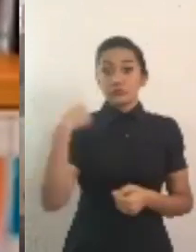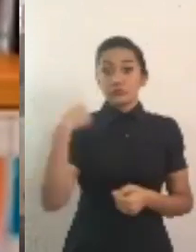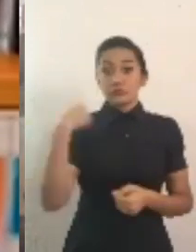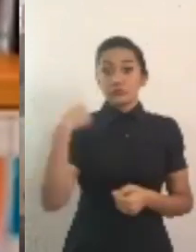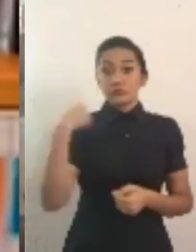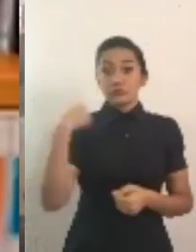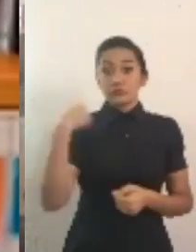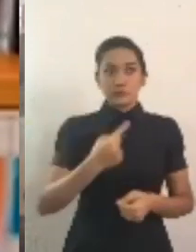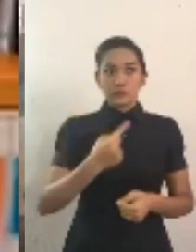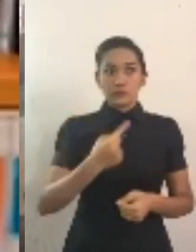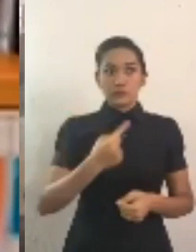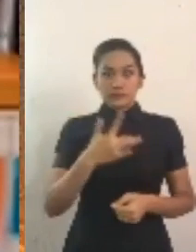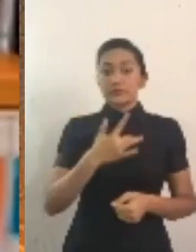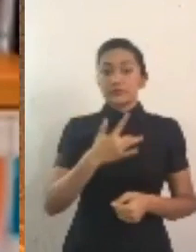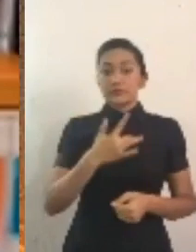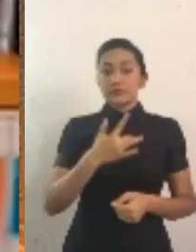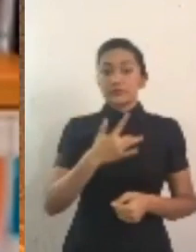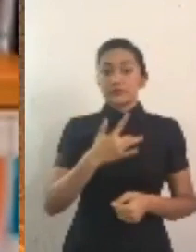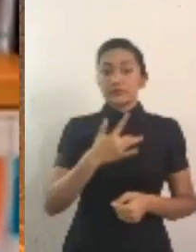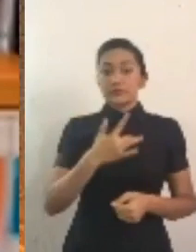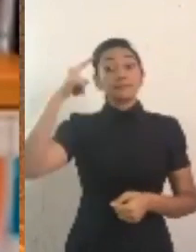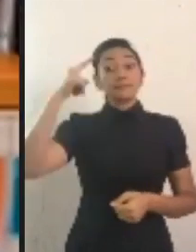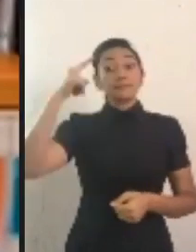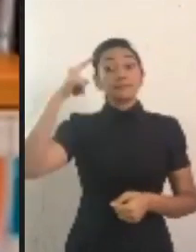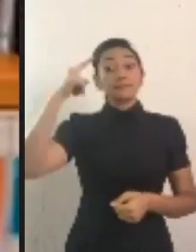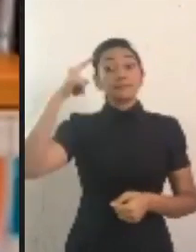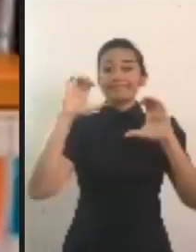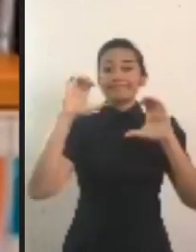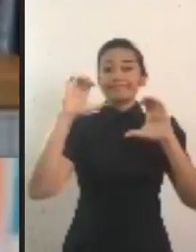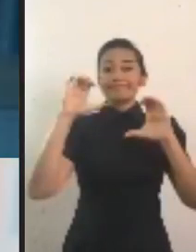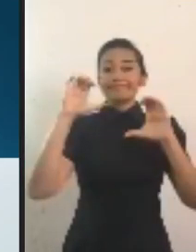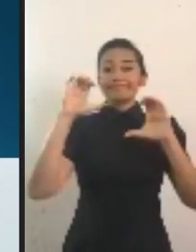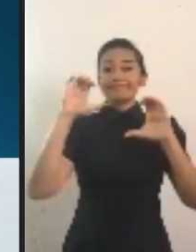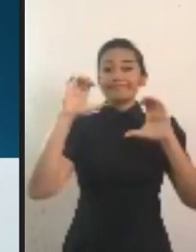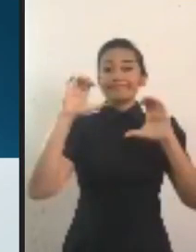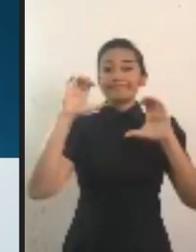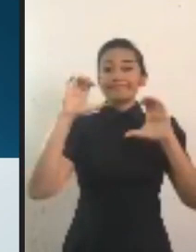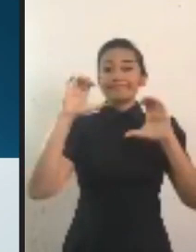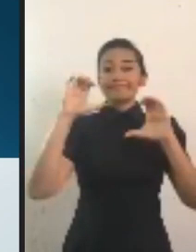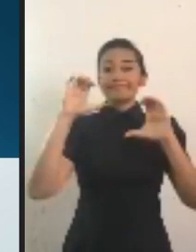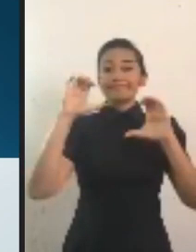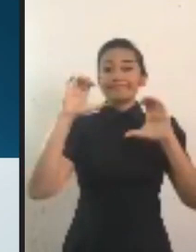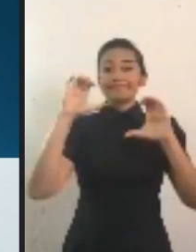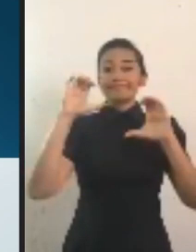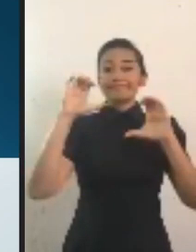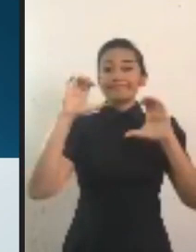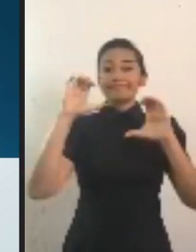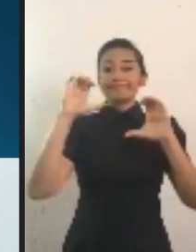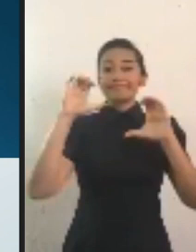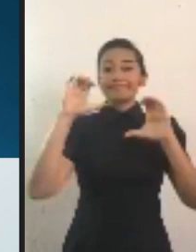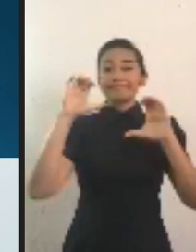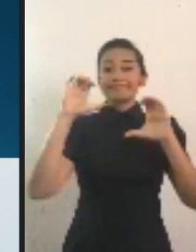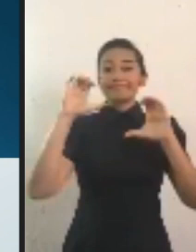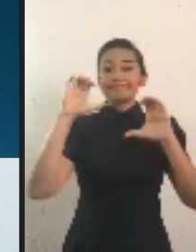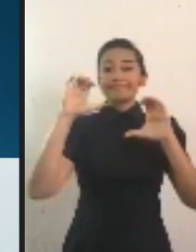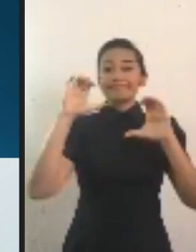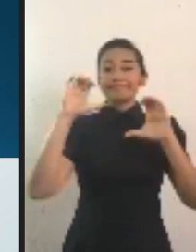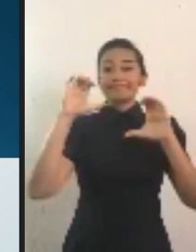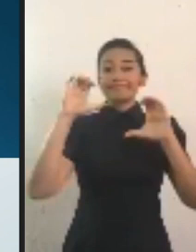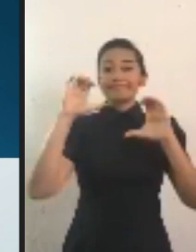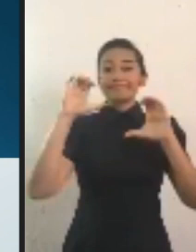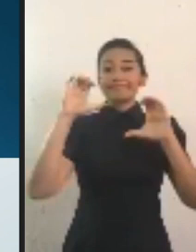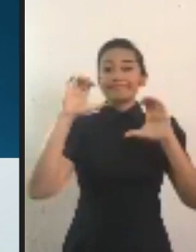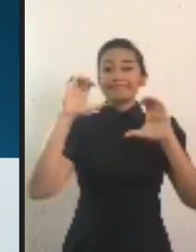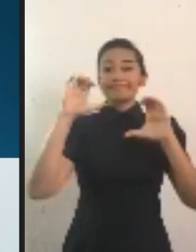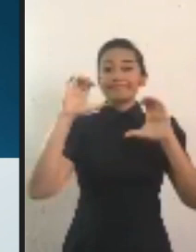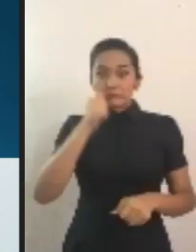cosas fundamentales es no estar todo el tiempo hipervigilando, no me vaya a caer algún virus que no conocemos, pero